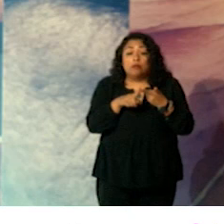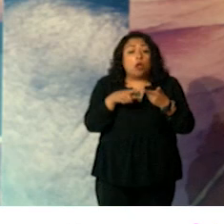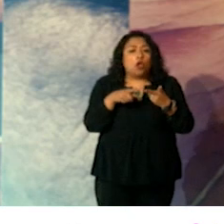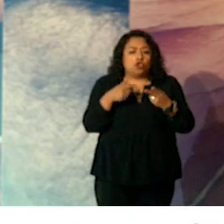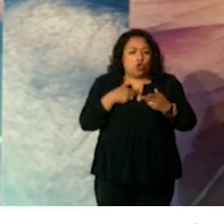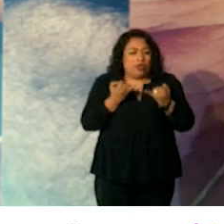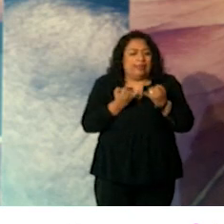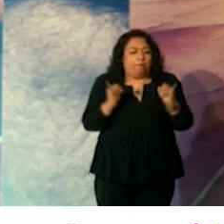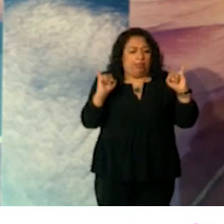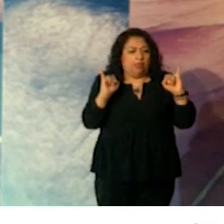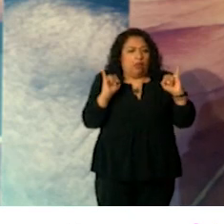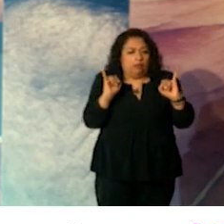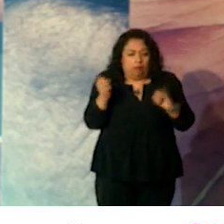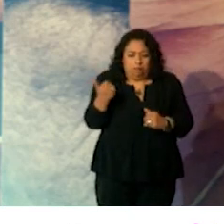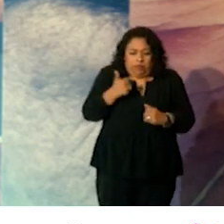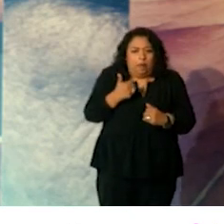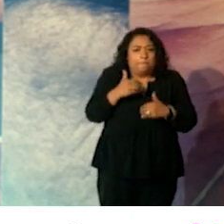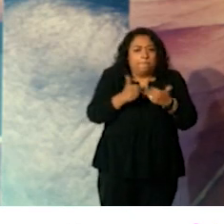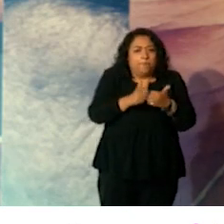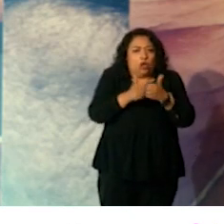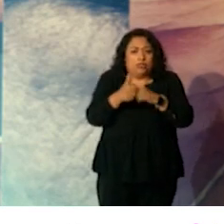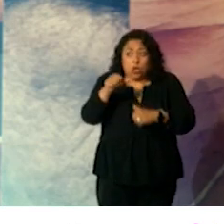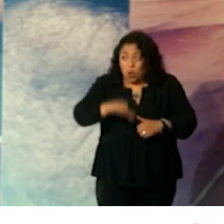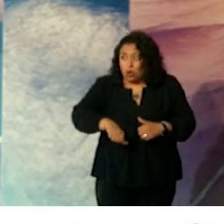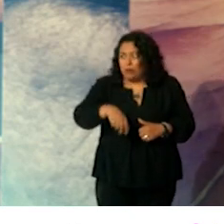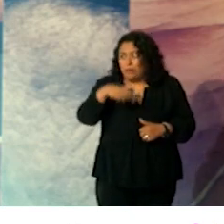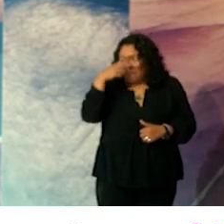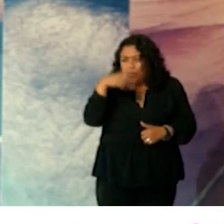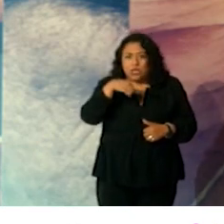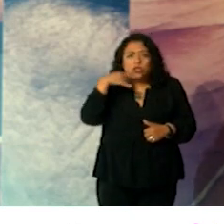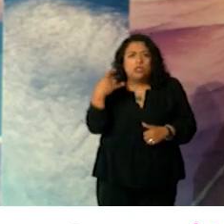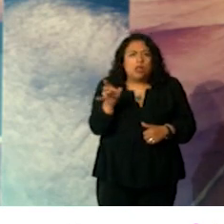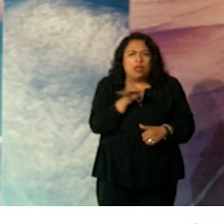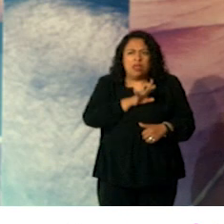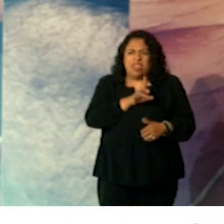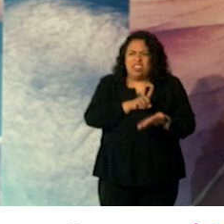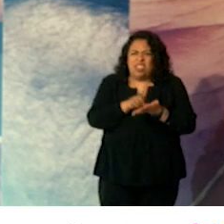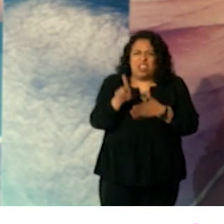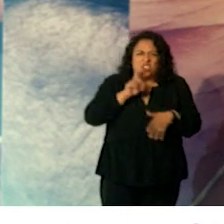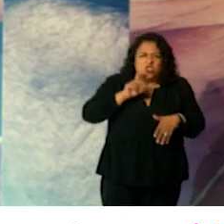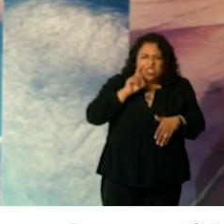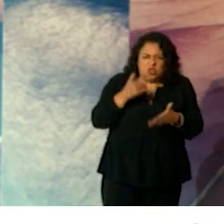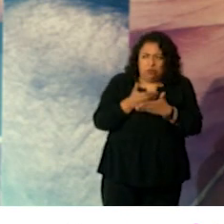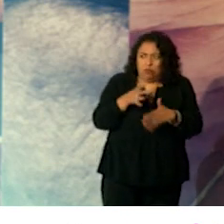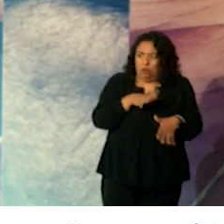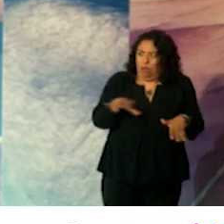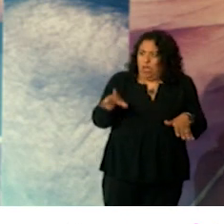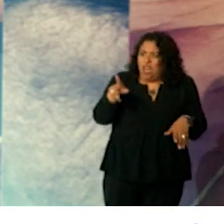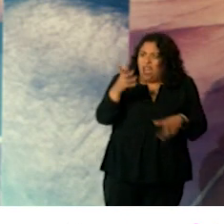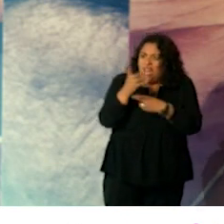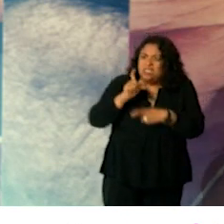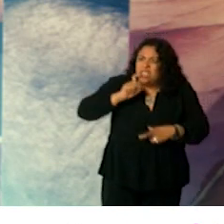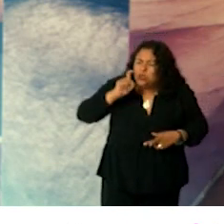progresiva. Hoy en día yo creo que en México y en Chile también la gente se asusta cuando hablas de derechos sexuales y reproductivos, porque dije, ¡oh! Hijo